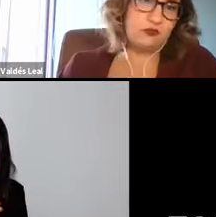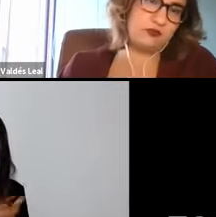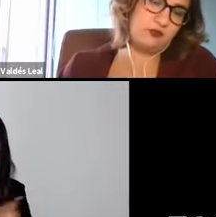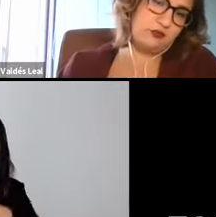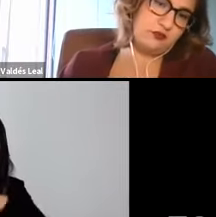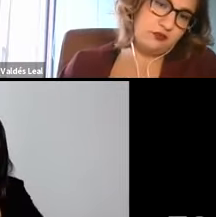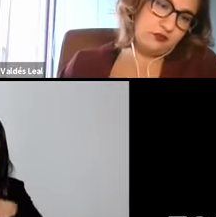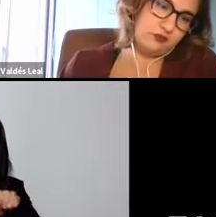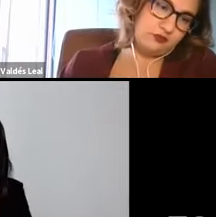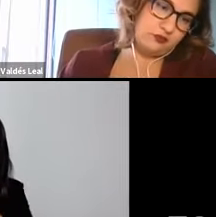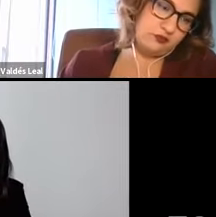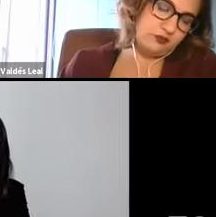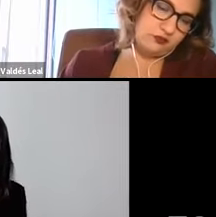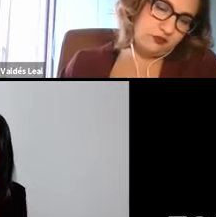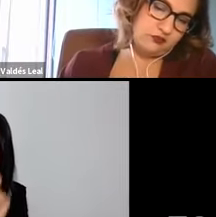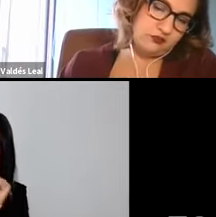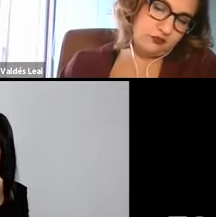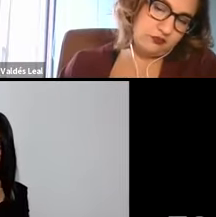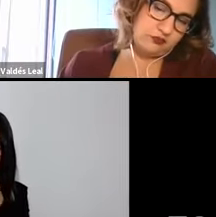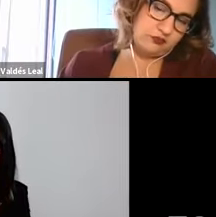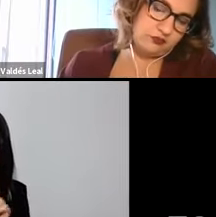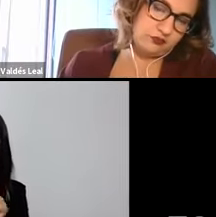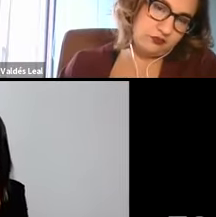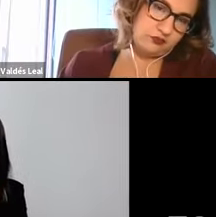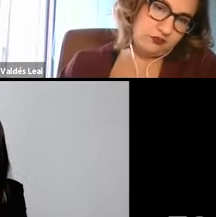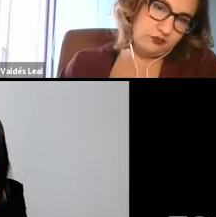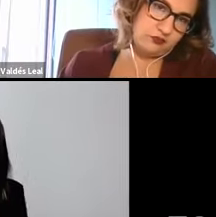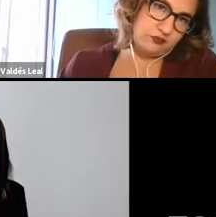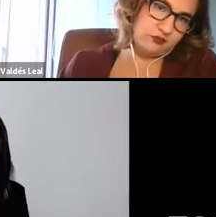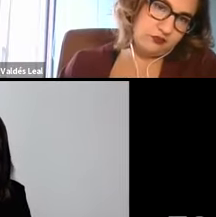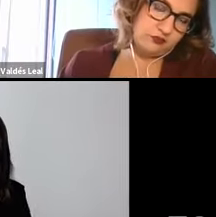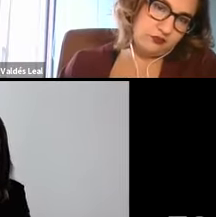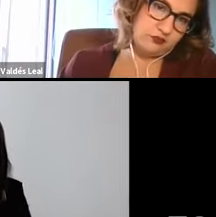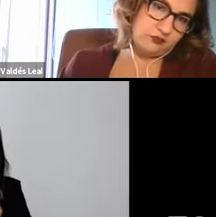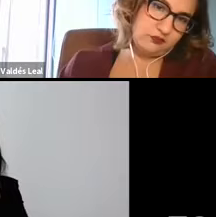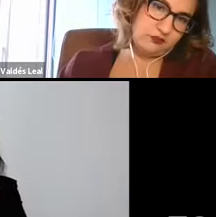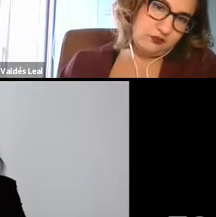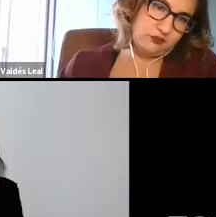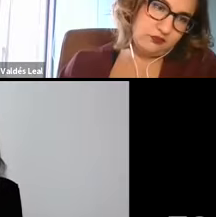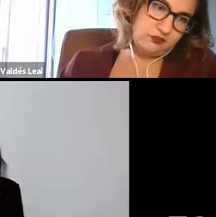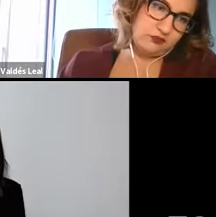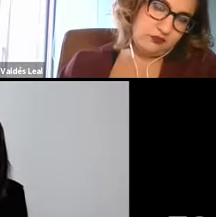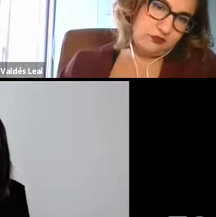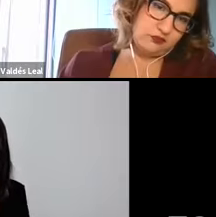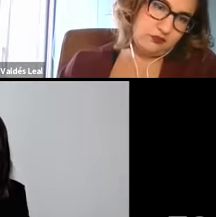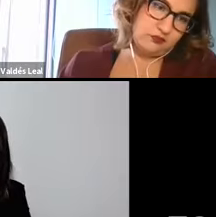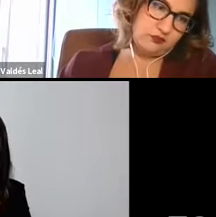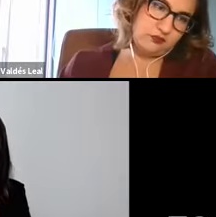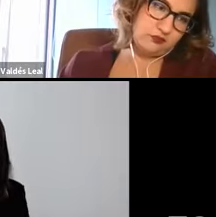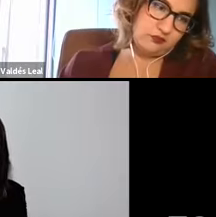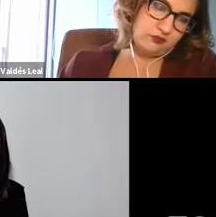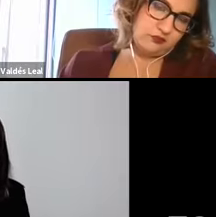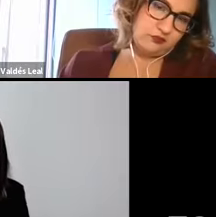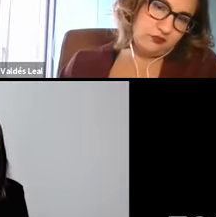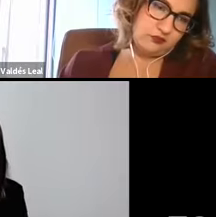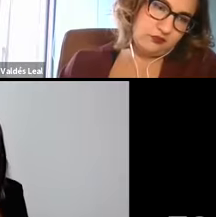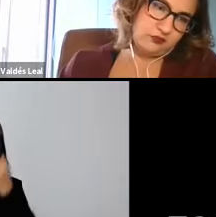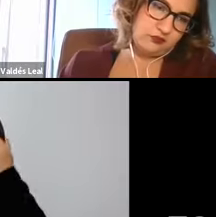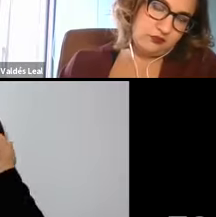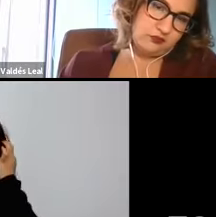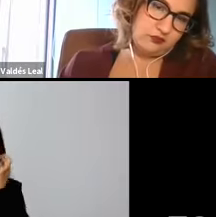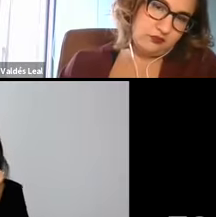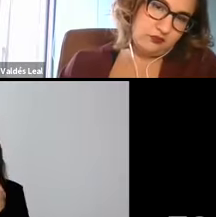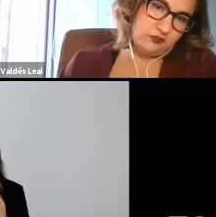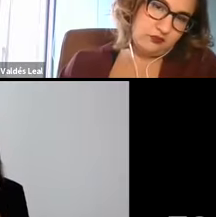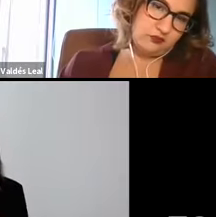20 minutos, empezando por Cecilia, seguido por María y terminando con la magistrada Julia. Y bueno, en